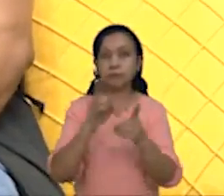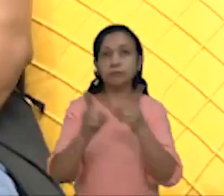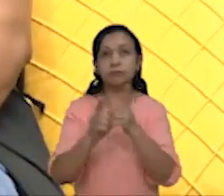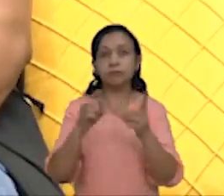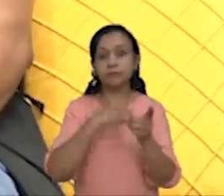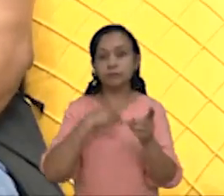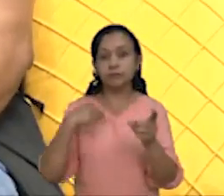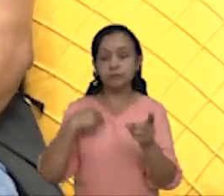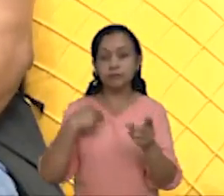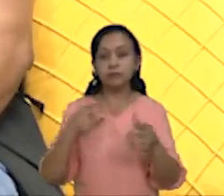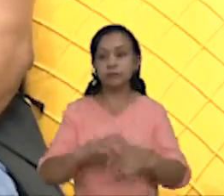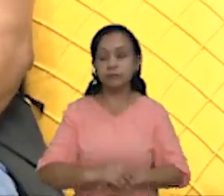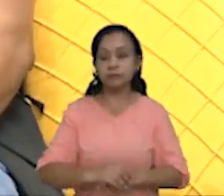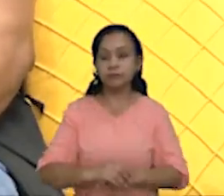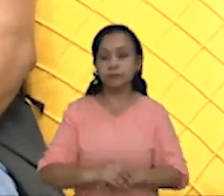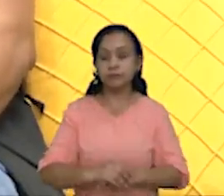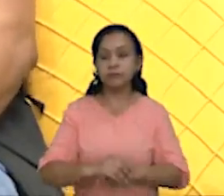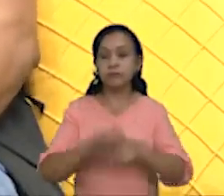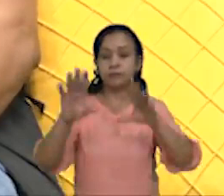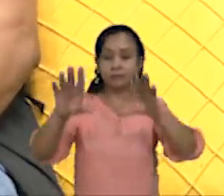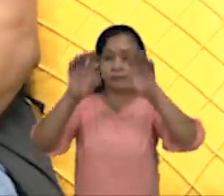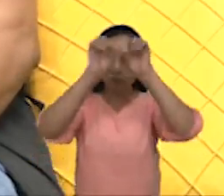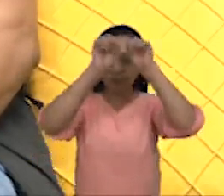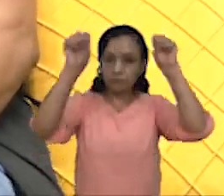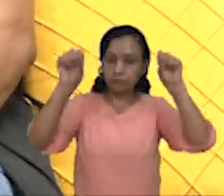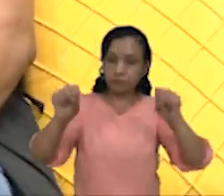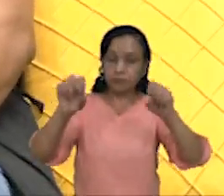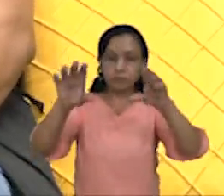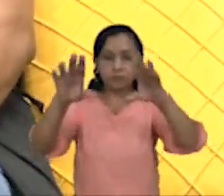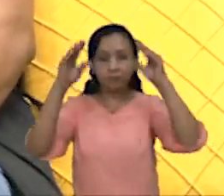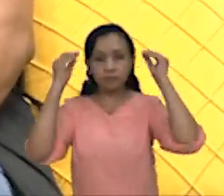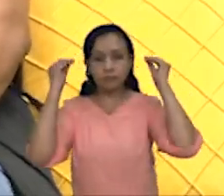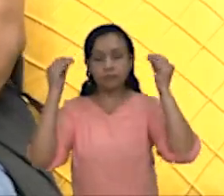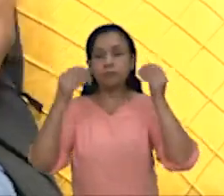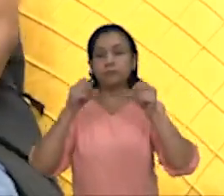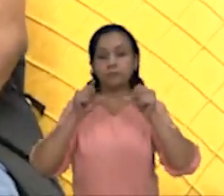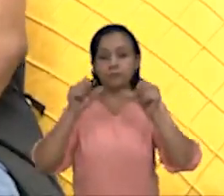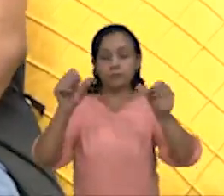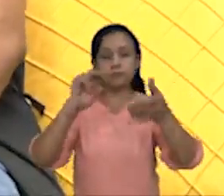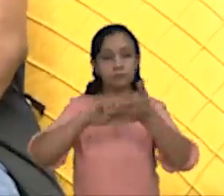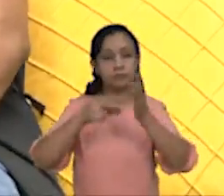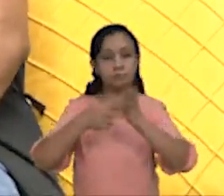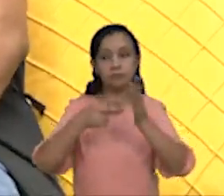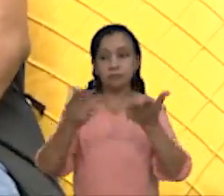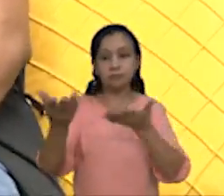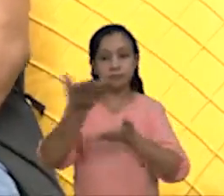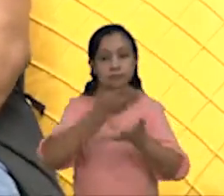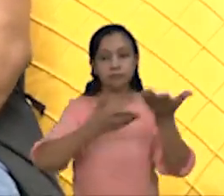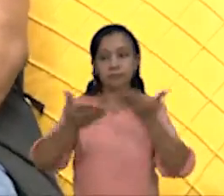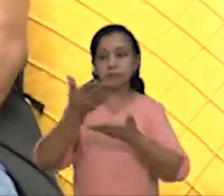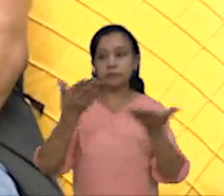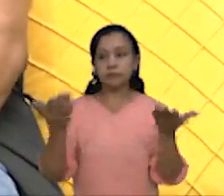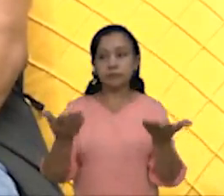eso, y las capacitaciones y los cursos van en ese sentido. Pues además del intercambio entre